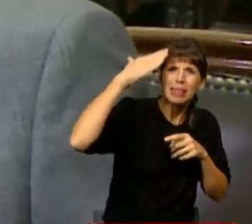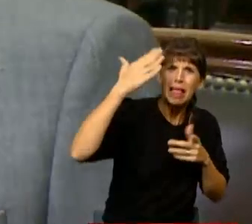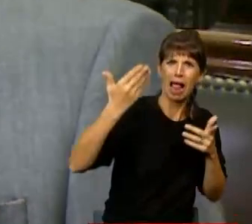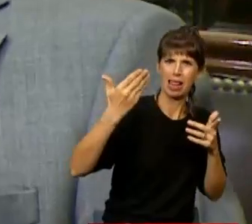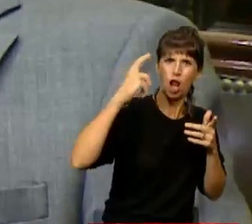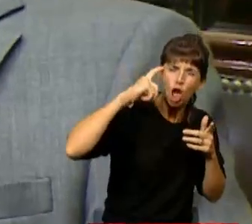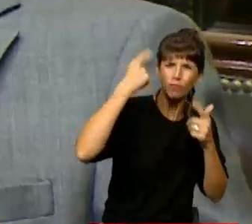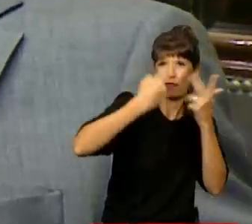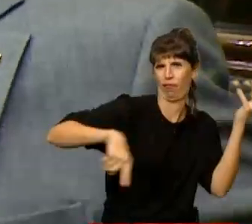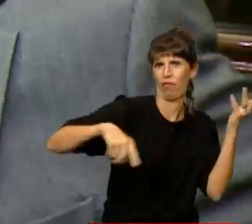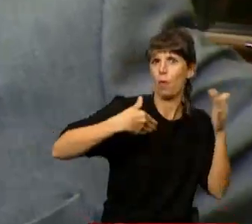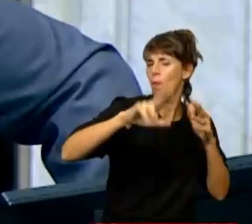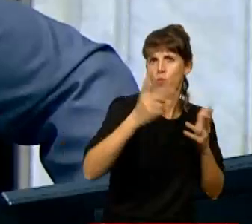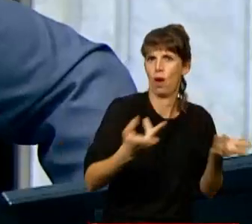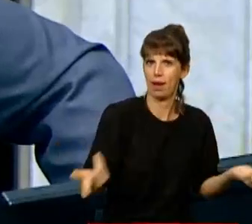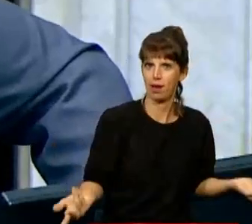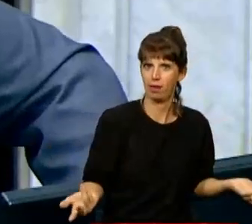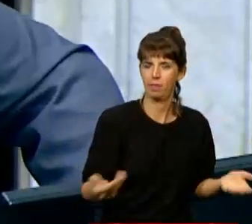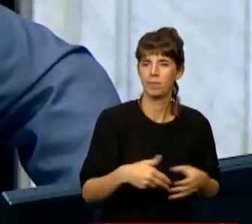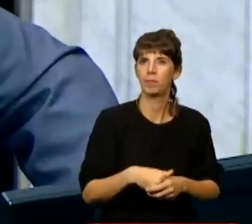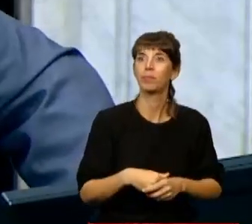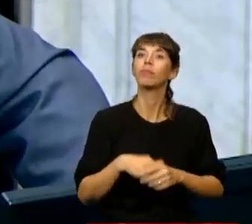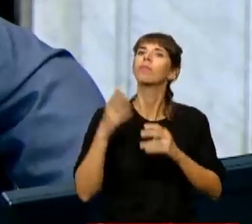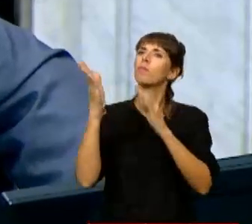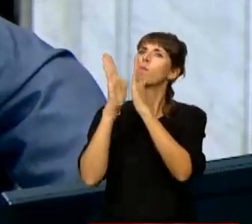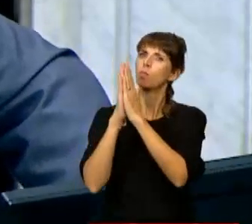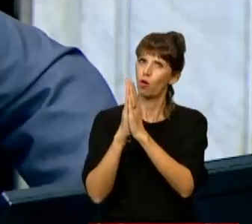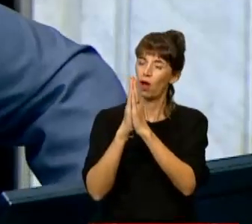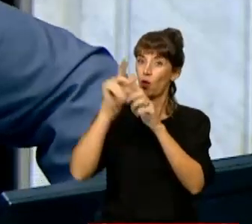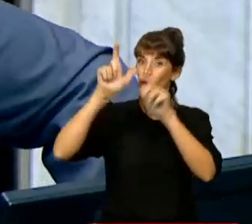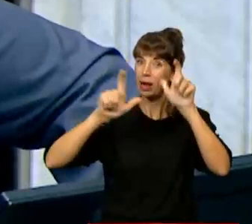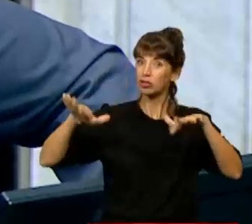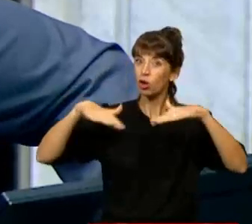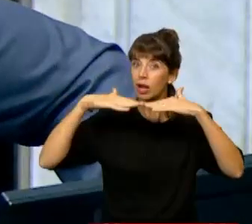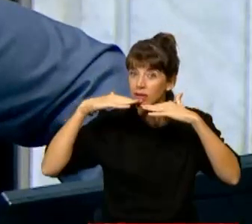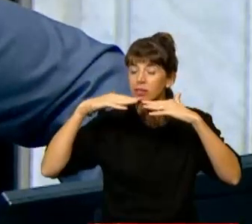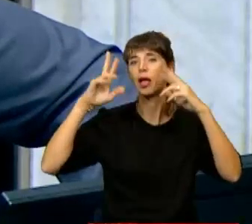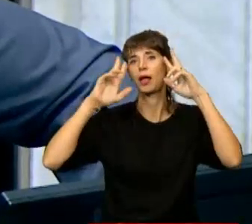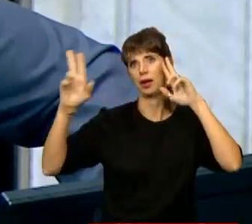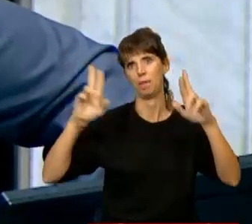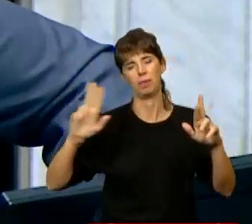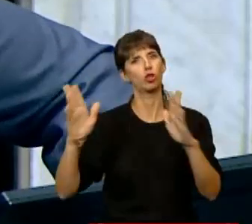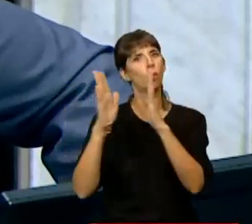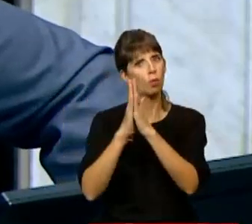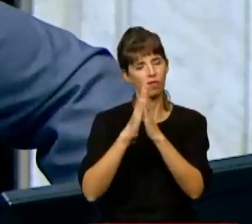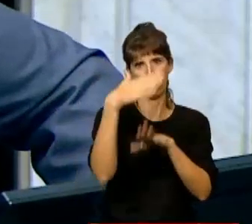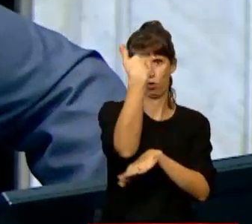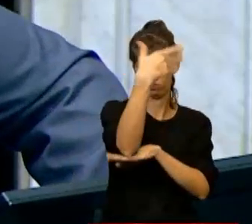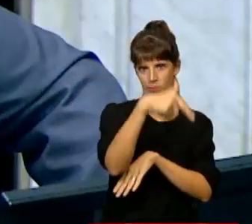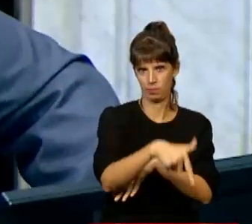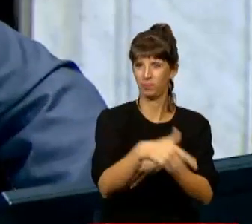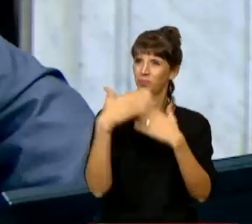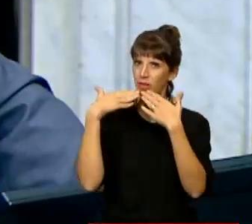muerte. Perdón, diputado. Les pido por favor a las personas que están en las bandejas que mantengan el respeto debido al orador. Gracias.